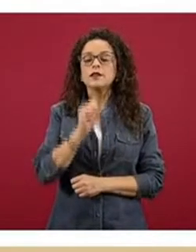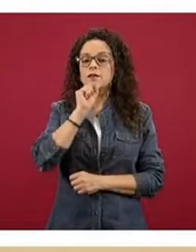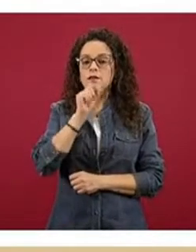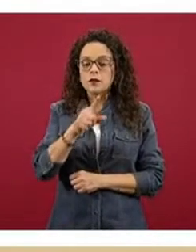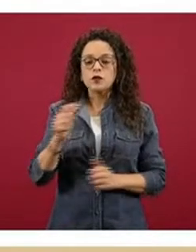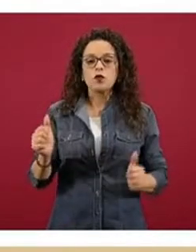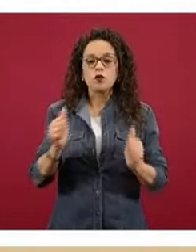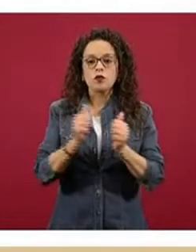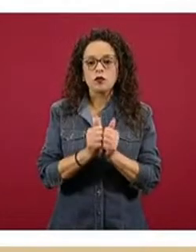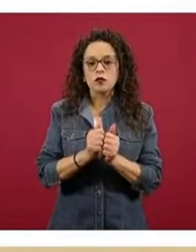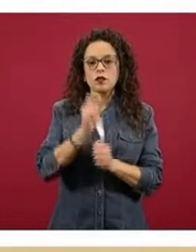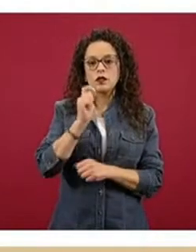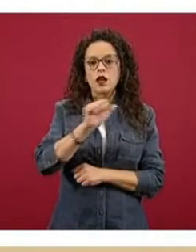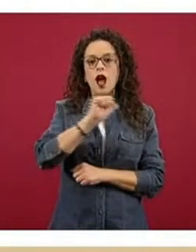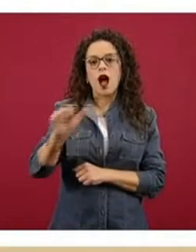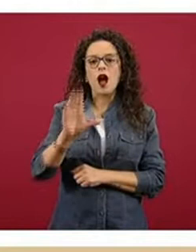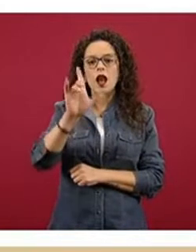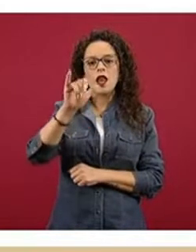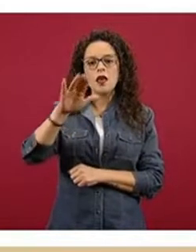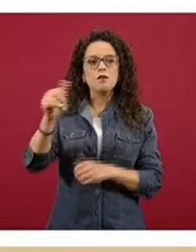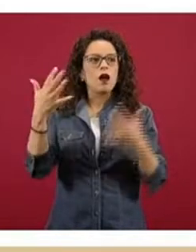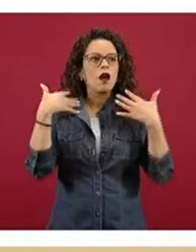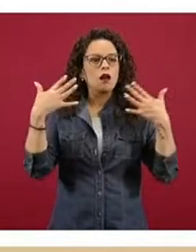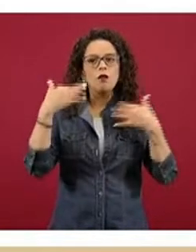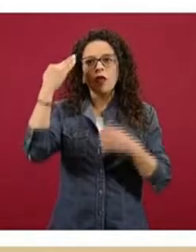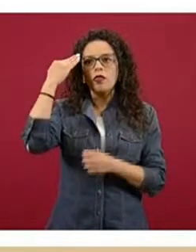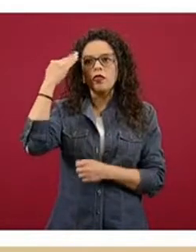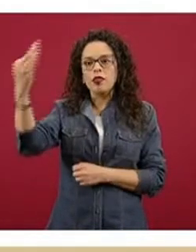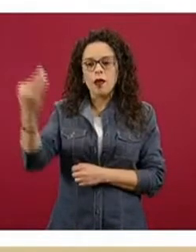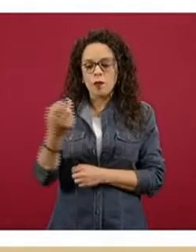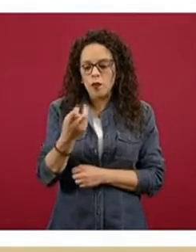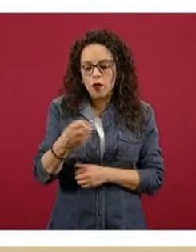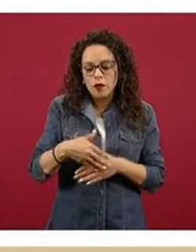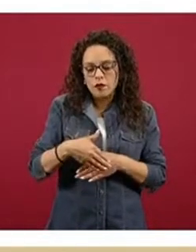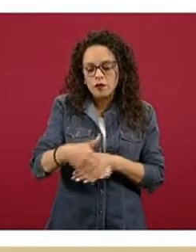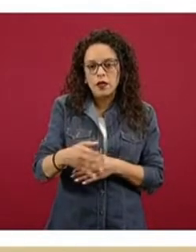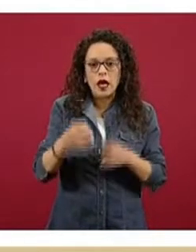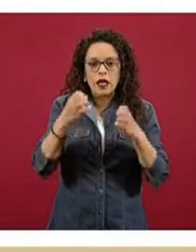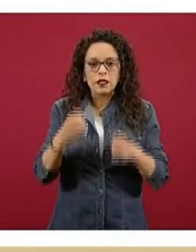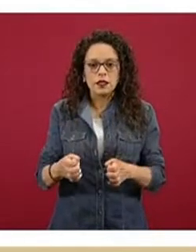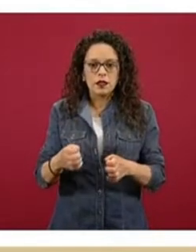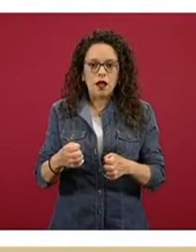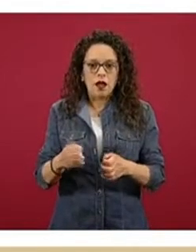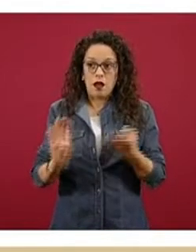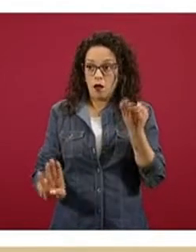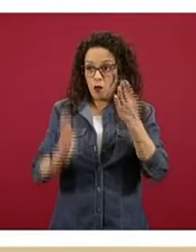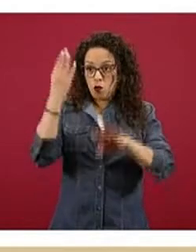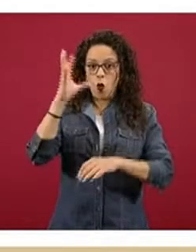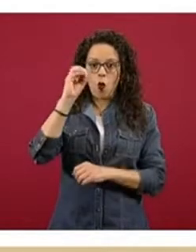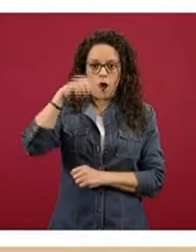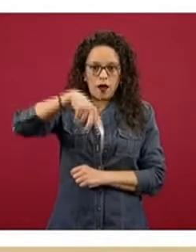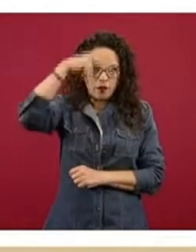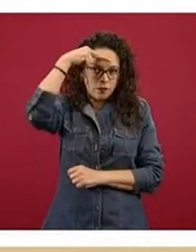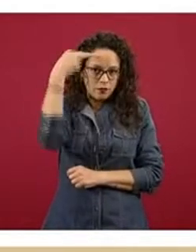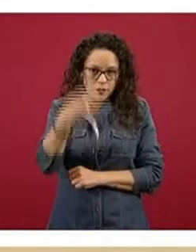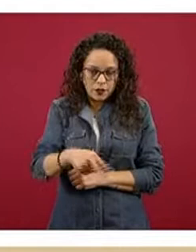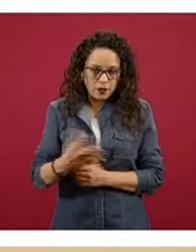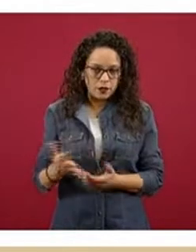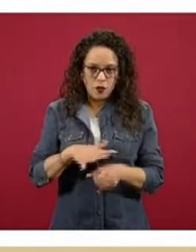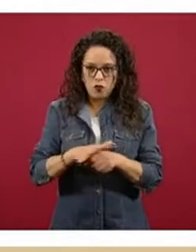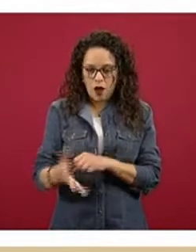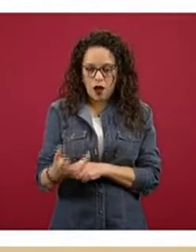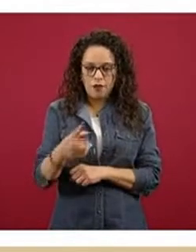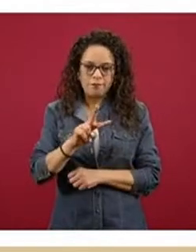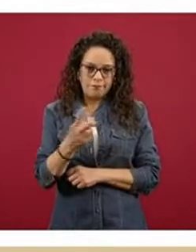con características climatológicas del momento que nuestro país o que el mundo está viviendo. Es decir, el